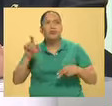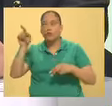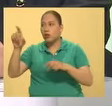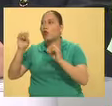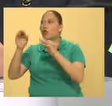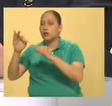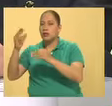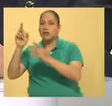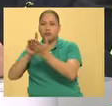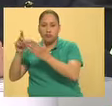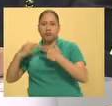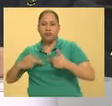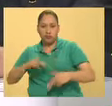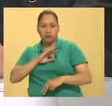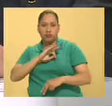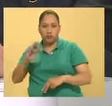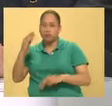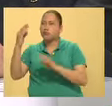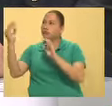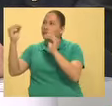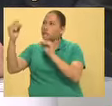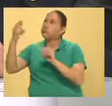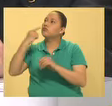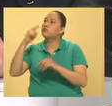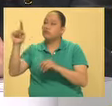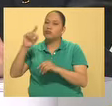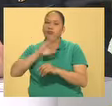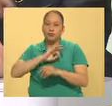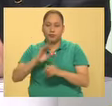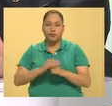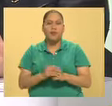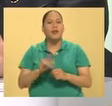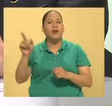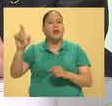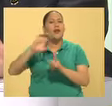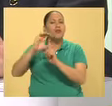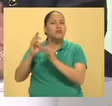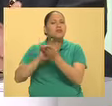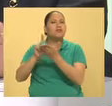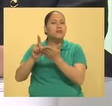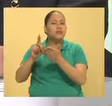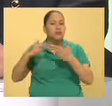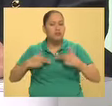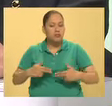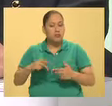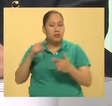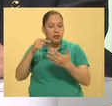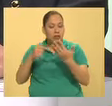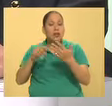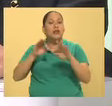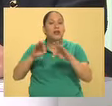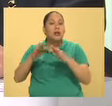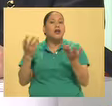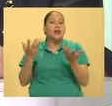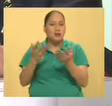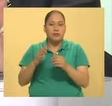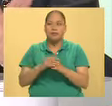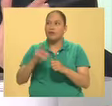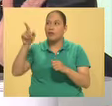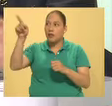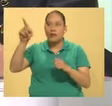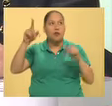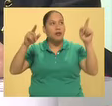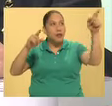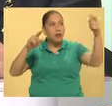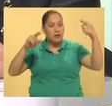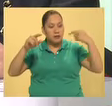queja. ¿Cuál es otra de las funciones de la comisión? Ya una vez que interpones una queja, ella propone conciliaciones entre